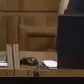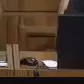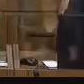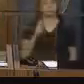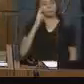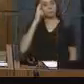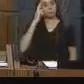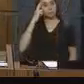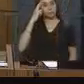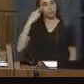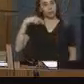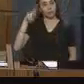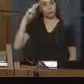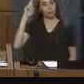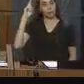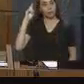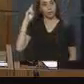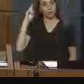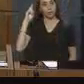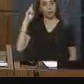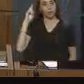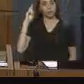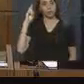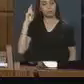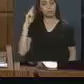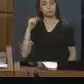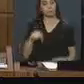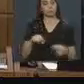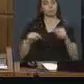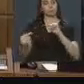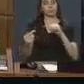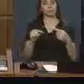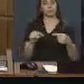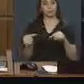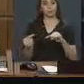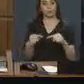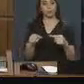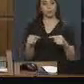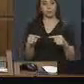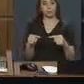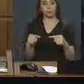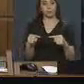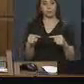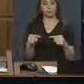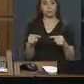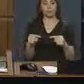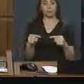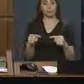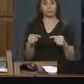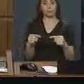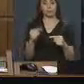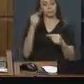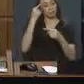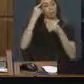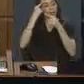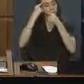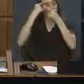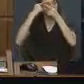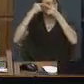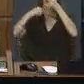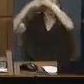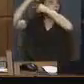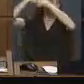Recuerdo, a propósito de esta discusión, es inevitable retrotraerse